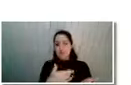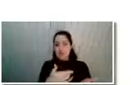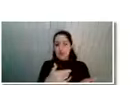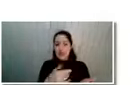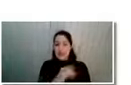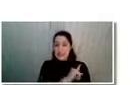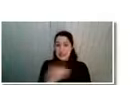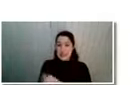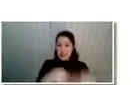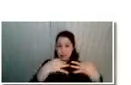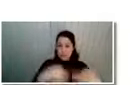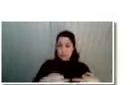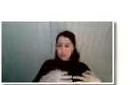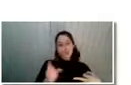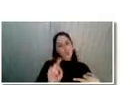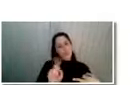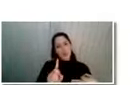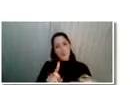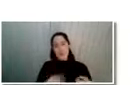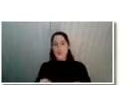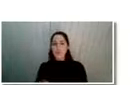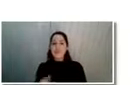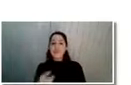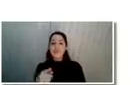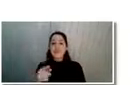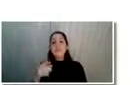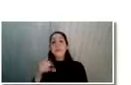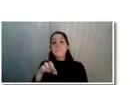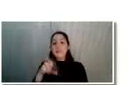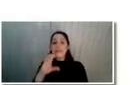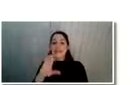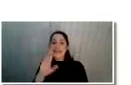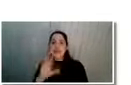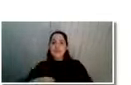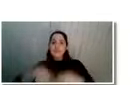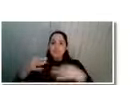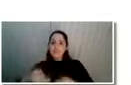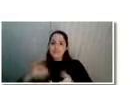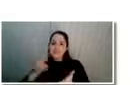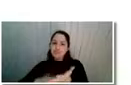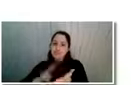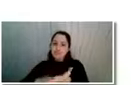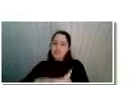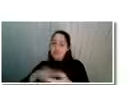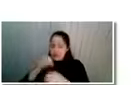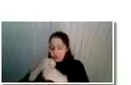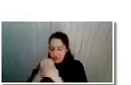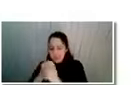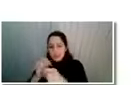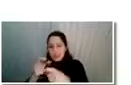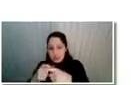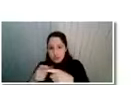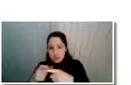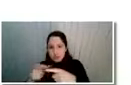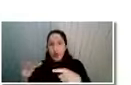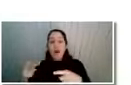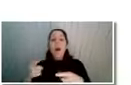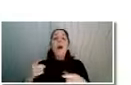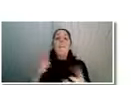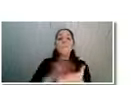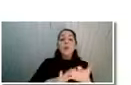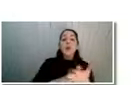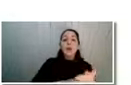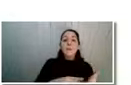de amplificación que les contaba antes, de sacar copias. El virus puede estar, pero puede estar en muy baja proporción,